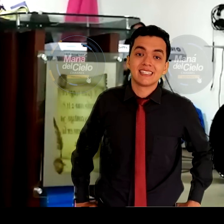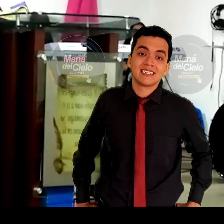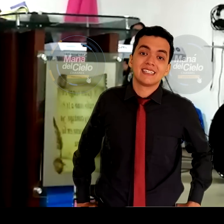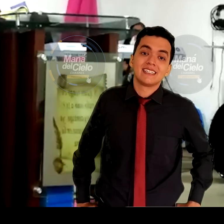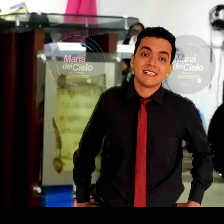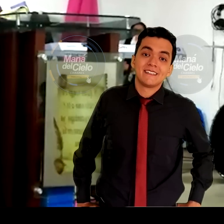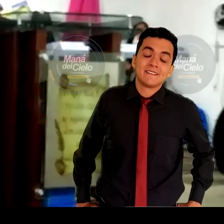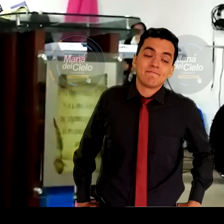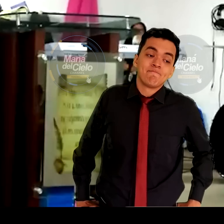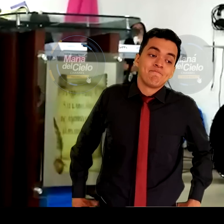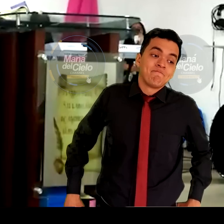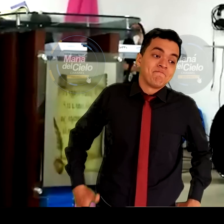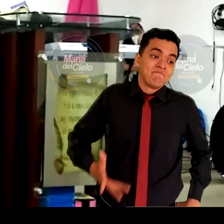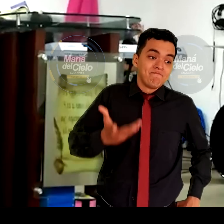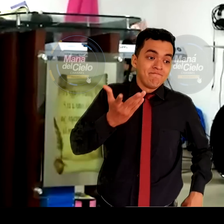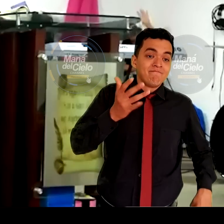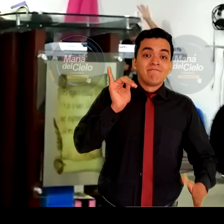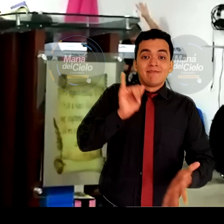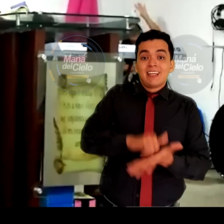desde allí no hay apariencia.